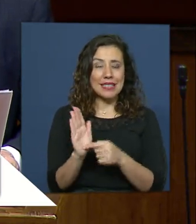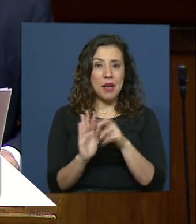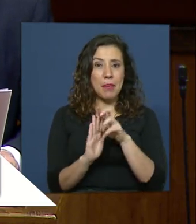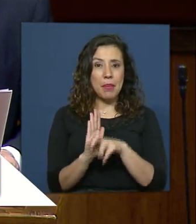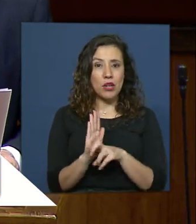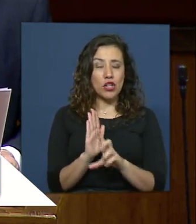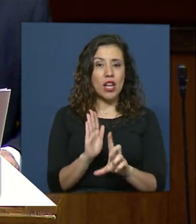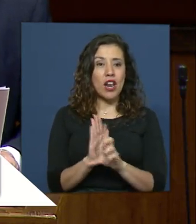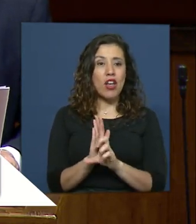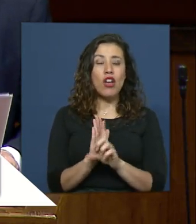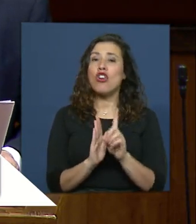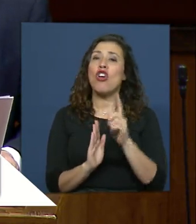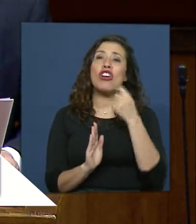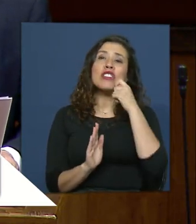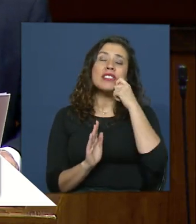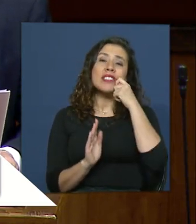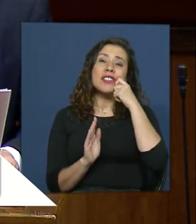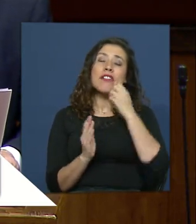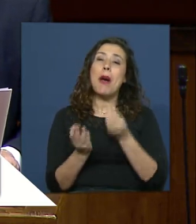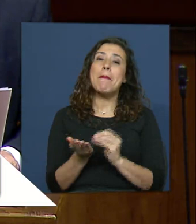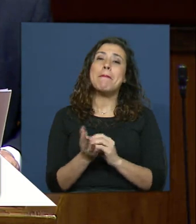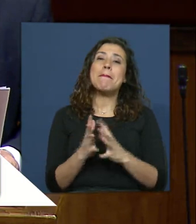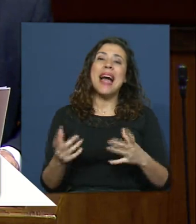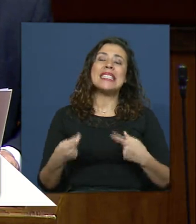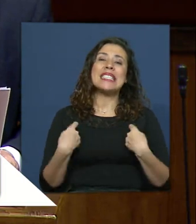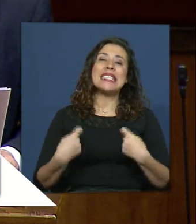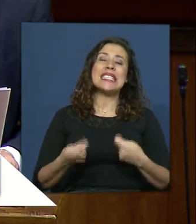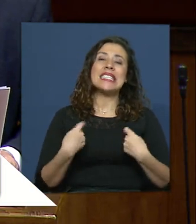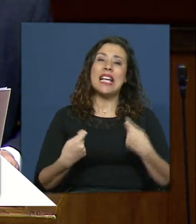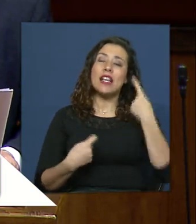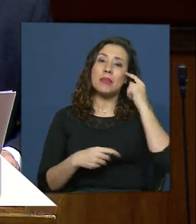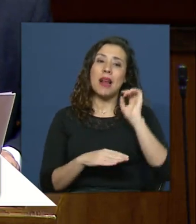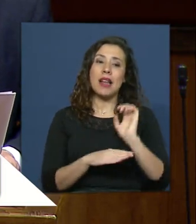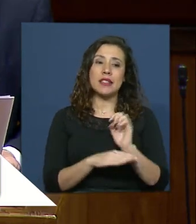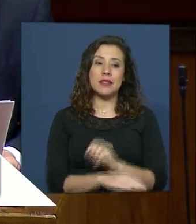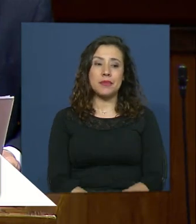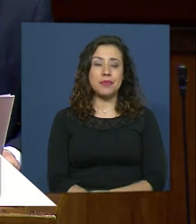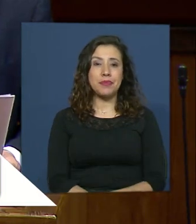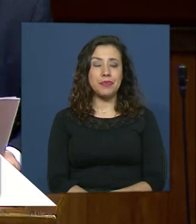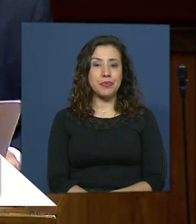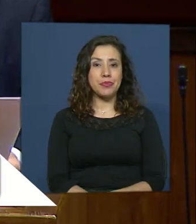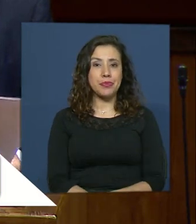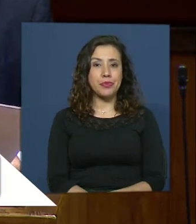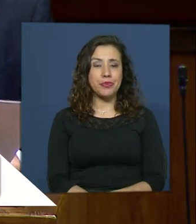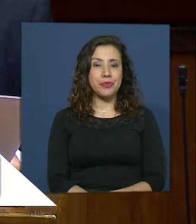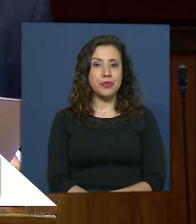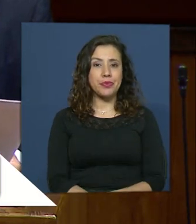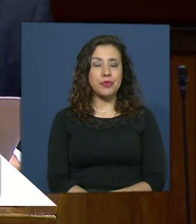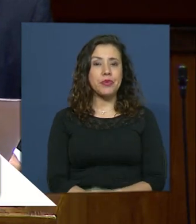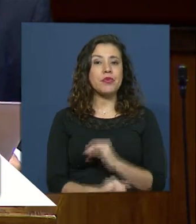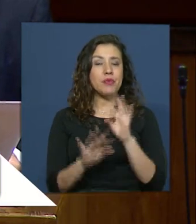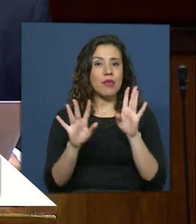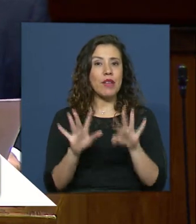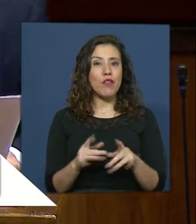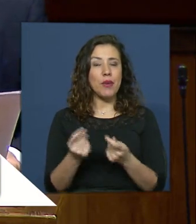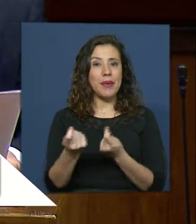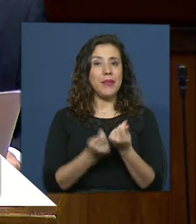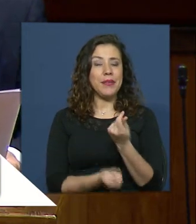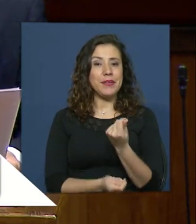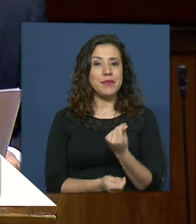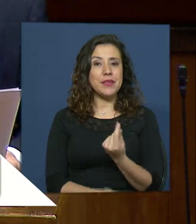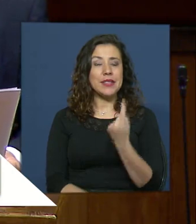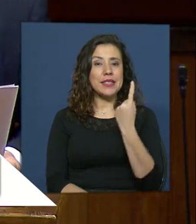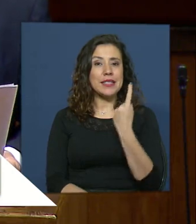ley no representan un mayor gasto fiscal. Por su parte, el informe financiero